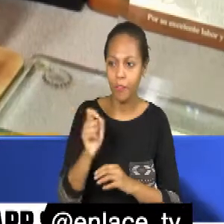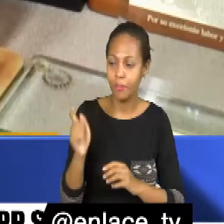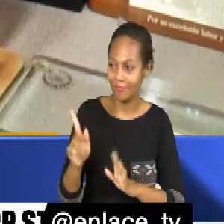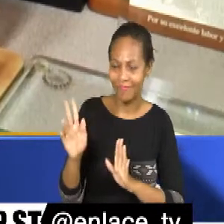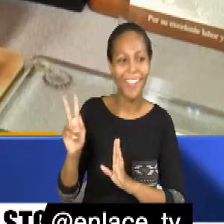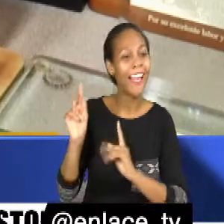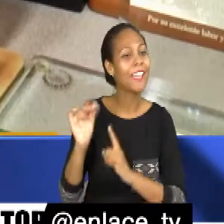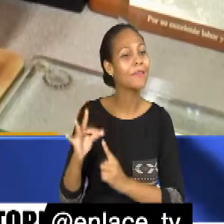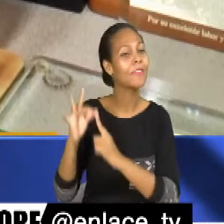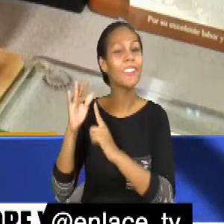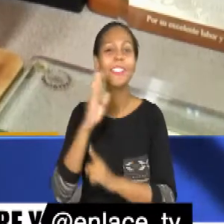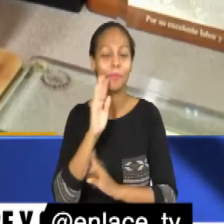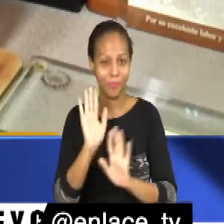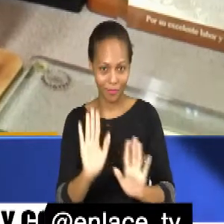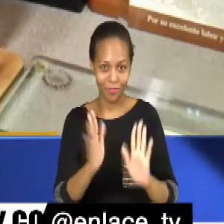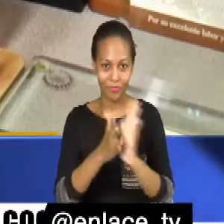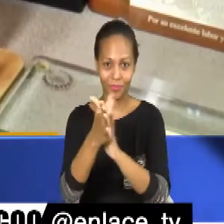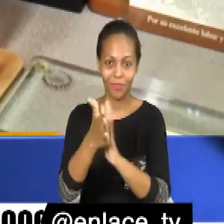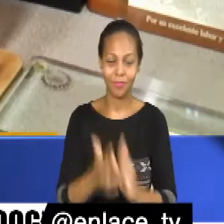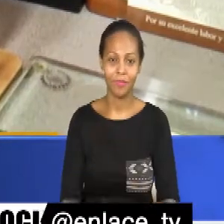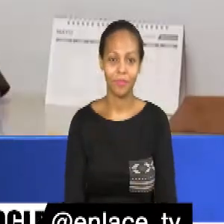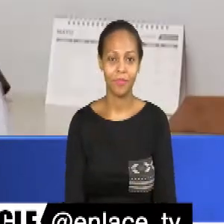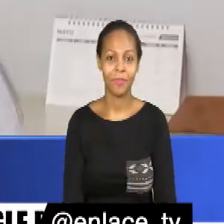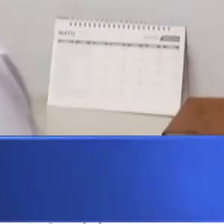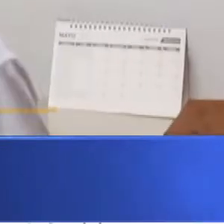Reyes. Ya regresamos.